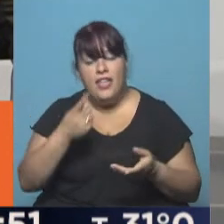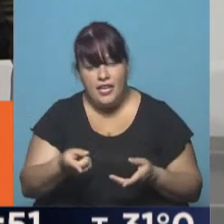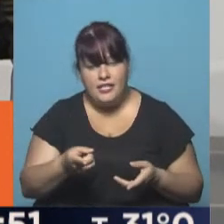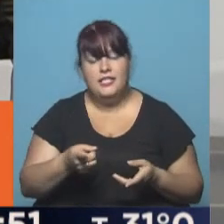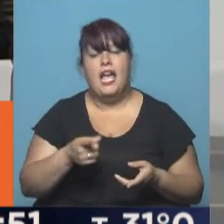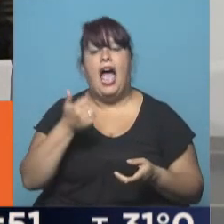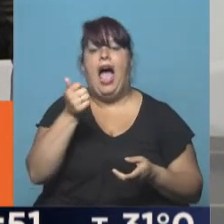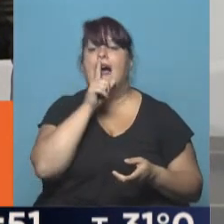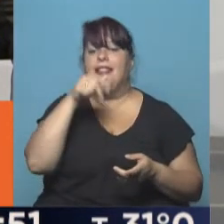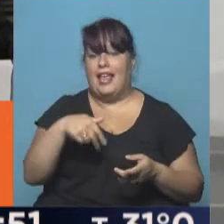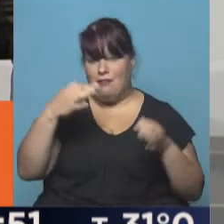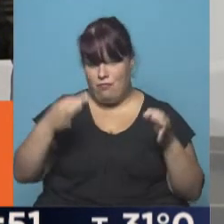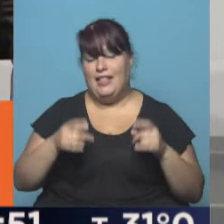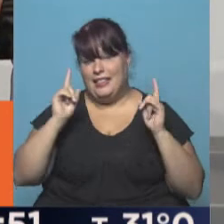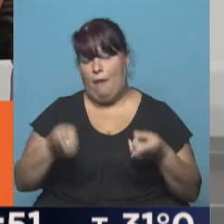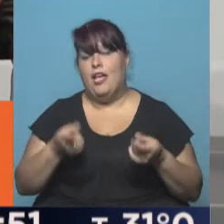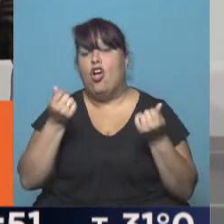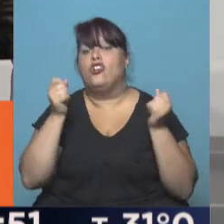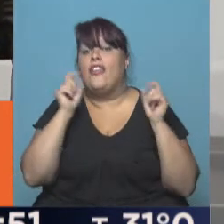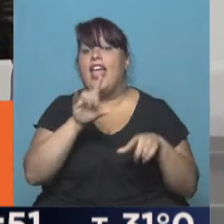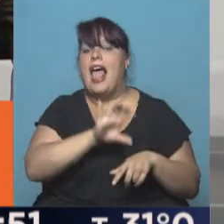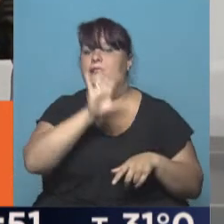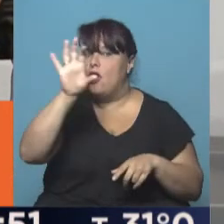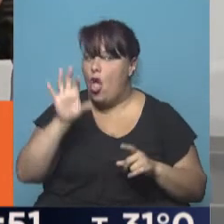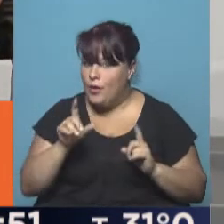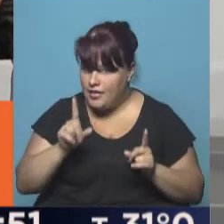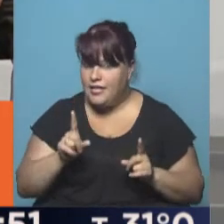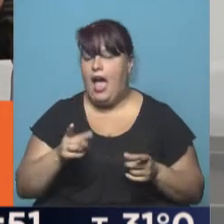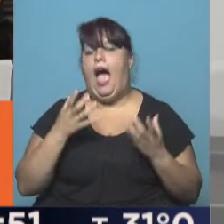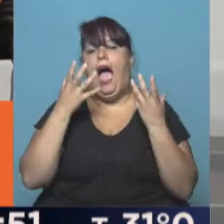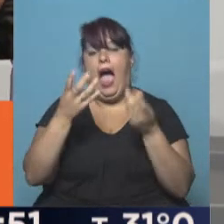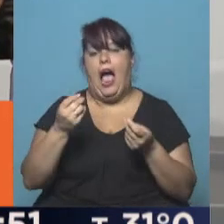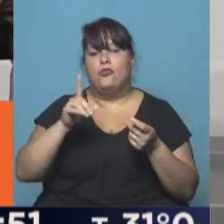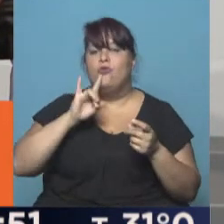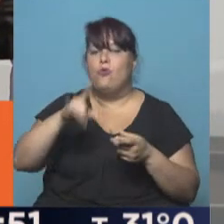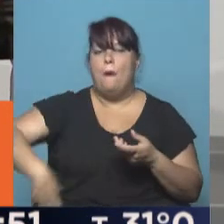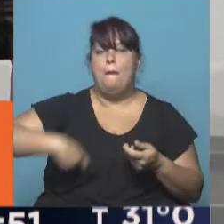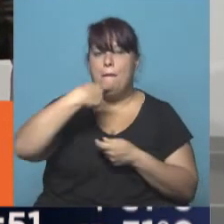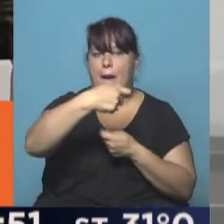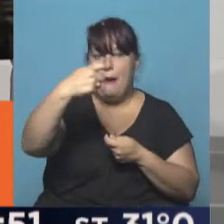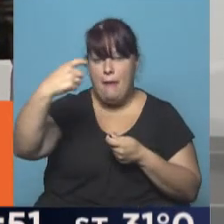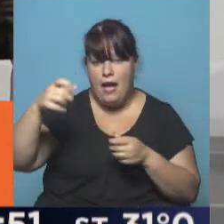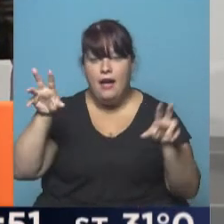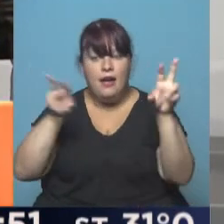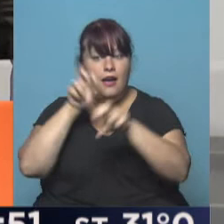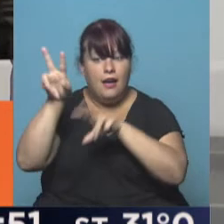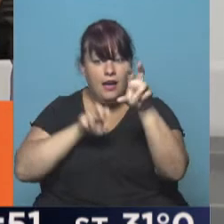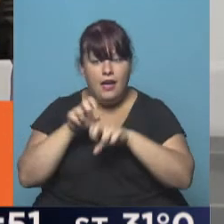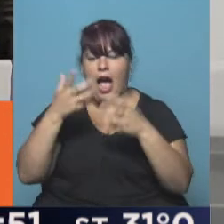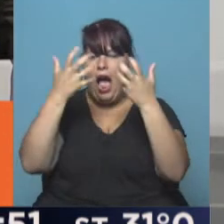los ATN, que en definitiva también son recursos de las provincias, que aportan de su coparticipación, se van a